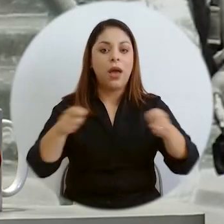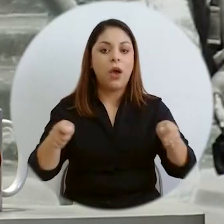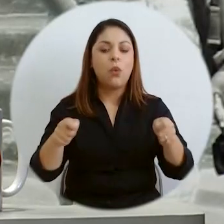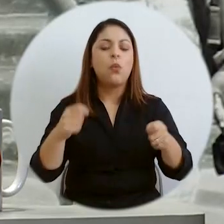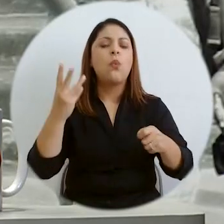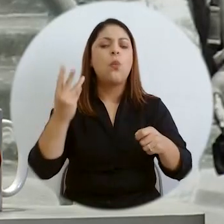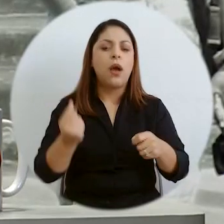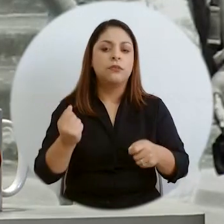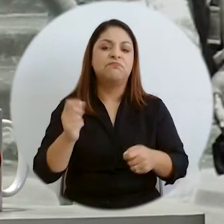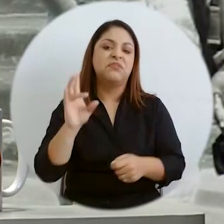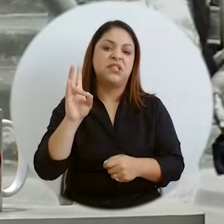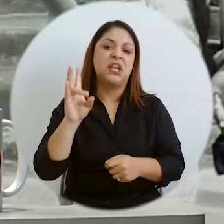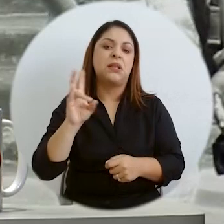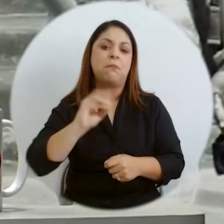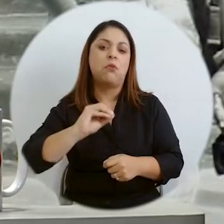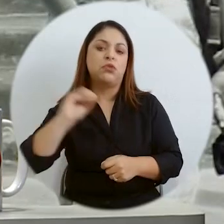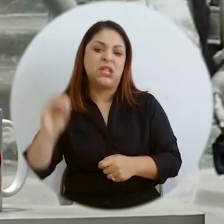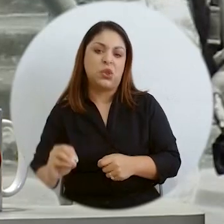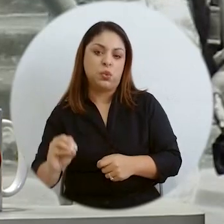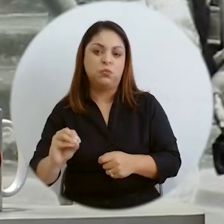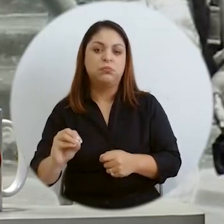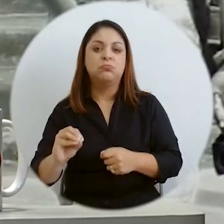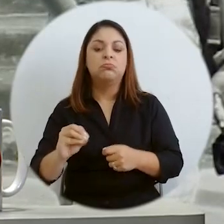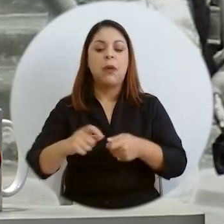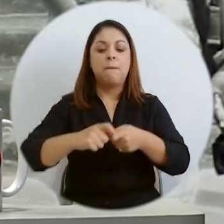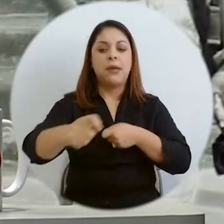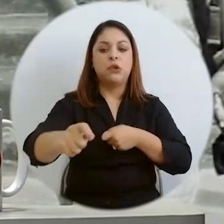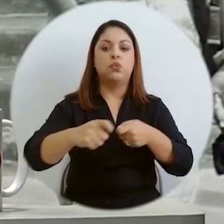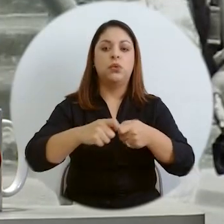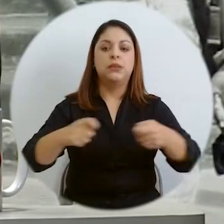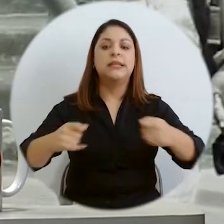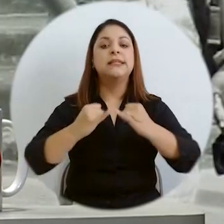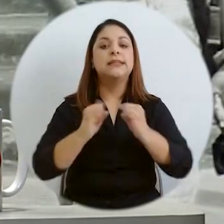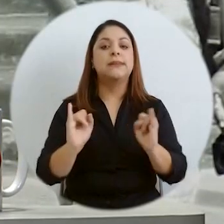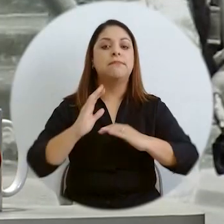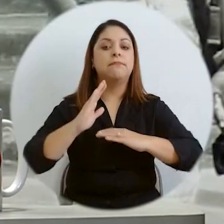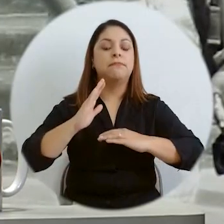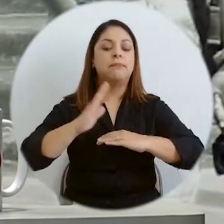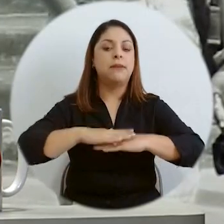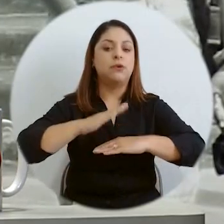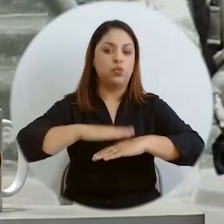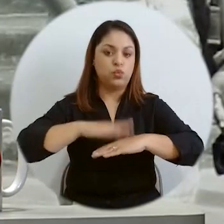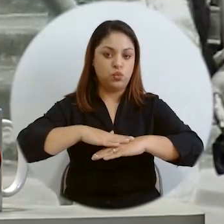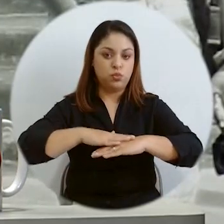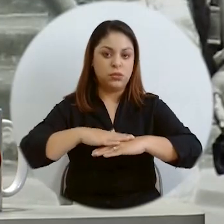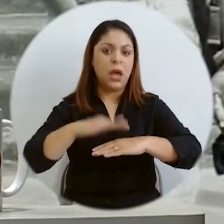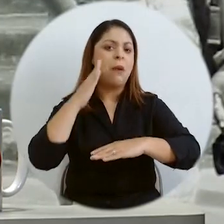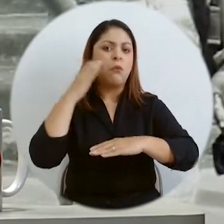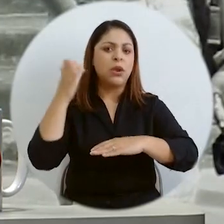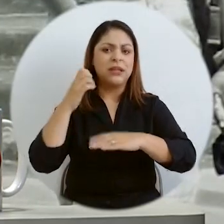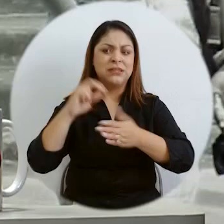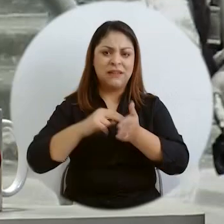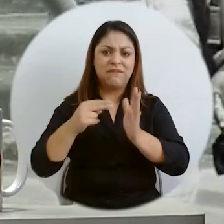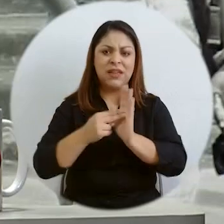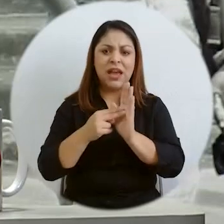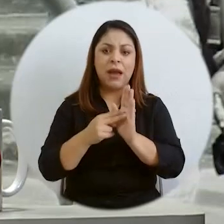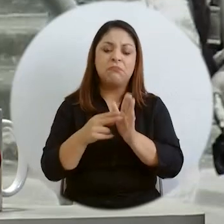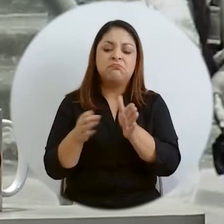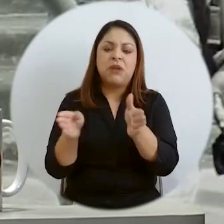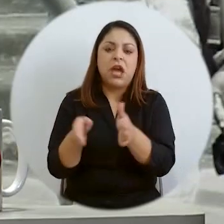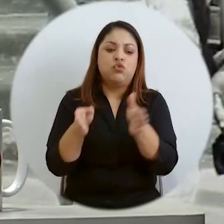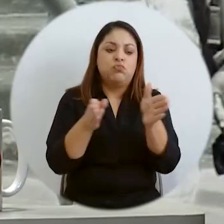como un 7% de metros cuadrados que se construyen sin permiso. ¿Por qué? Porque lo que se construye sin permiso es pequeño, no necesariamente es